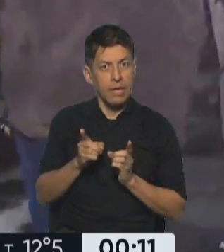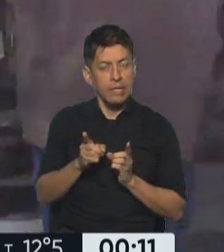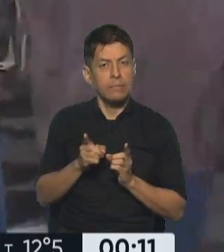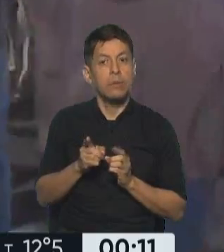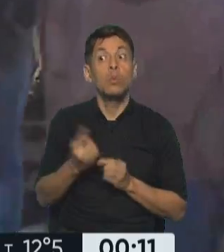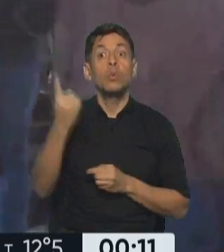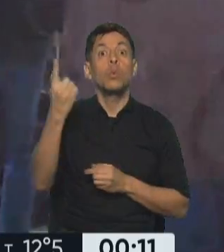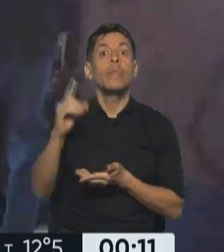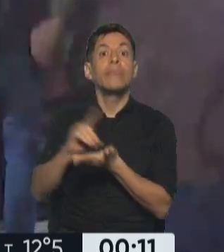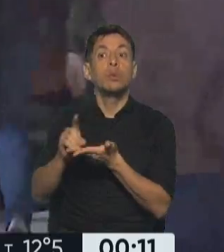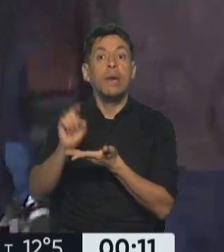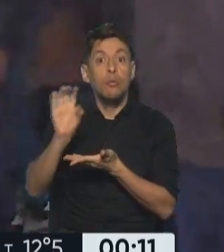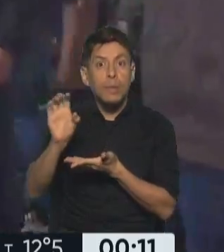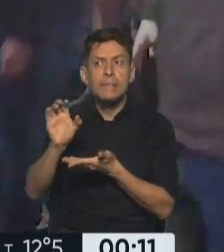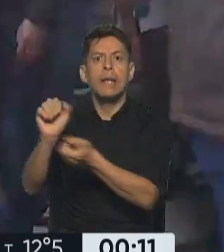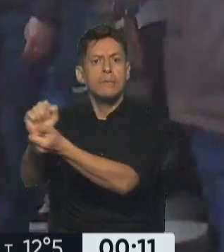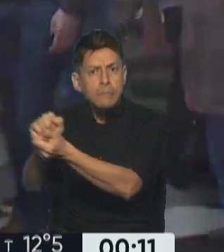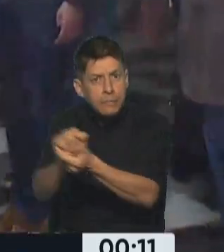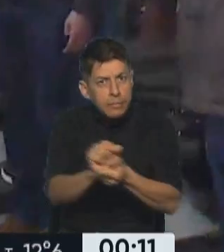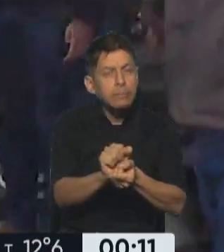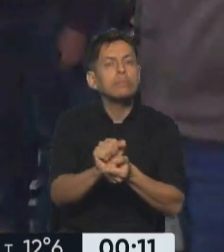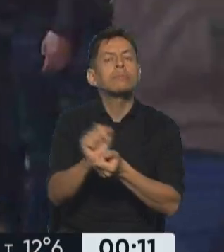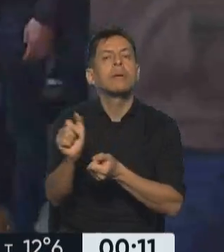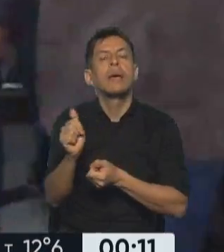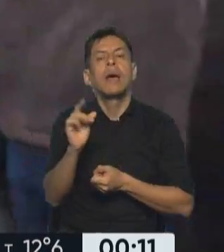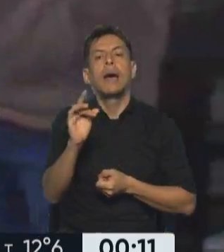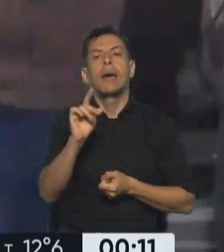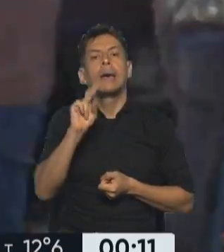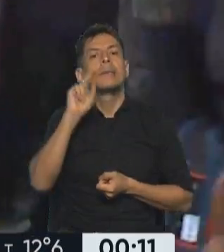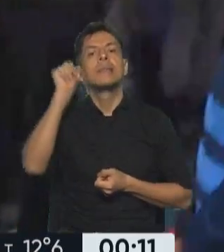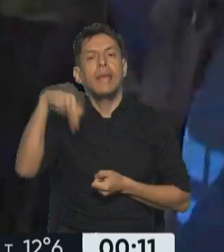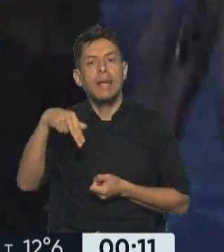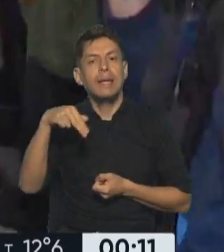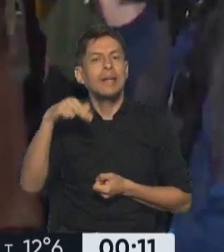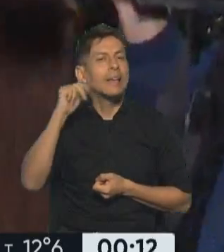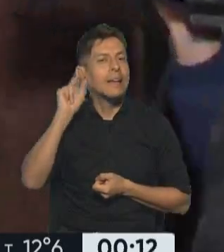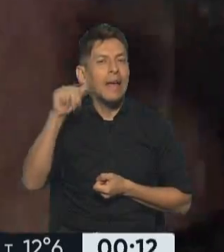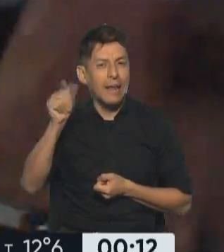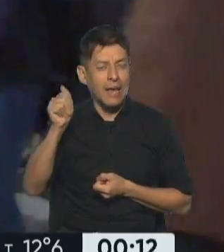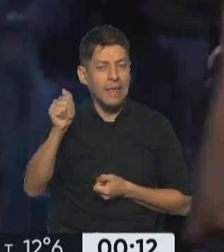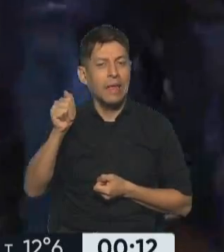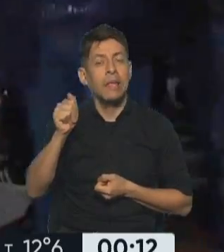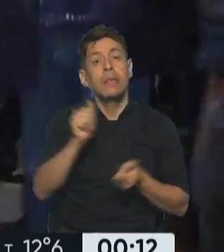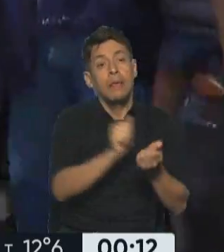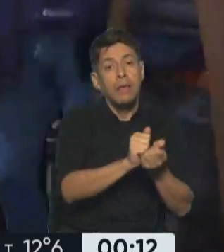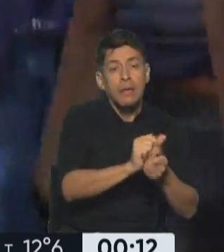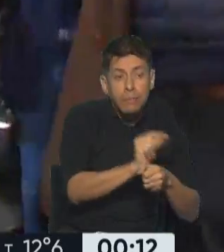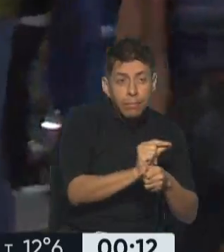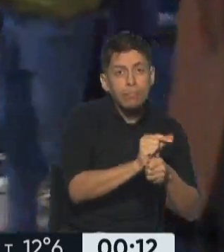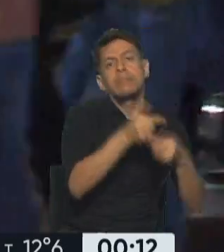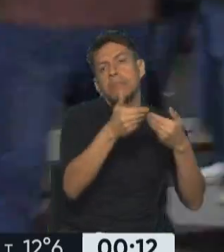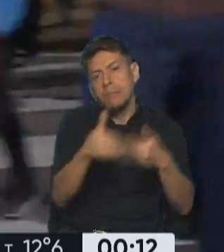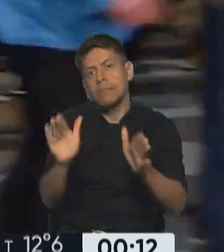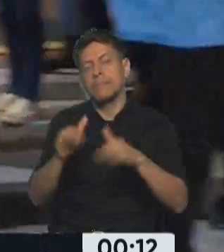morada a un diputado provincial, es Adrián Grana, que luego lo dejaron. Ahí vemos